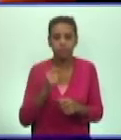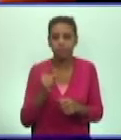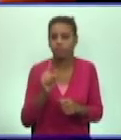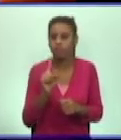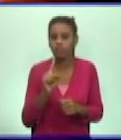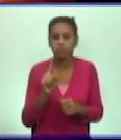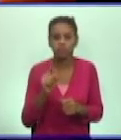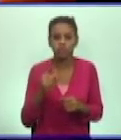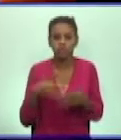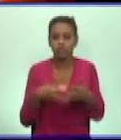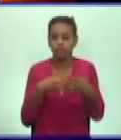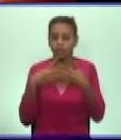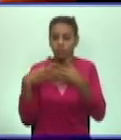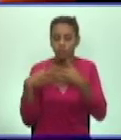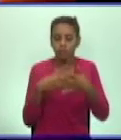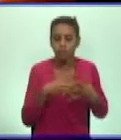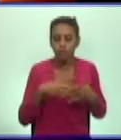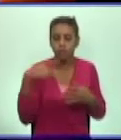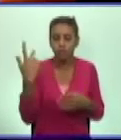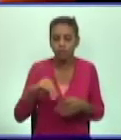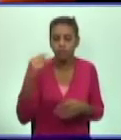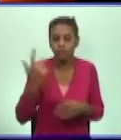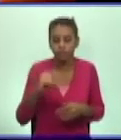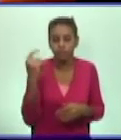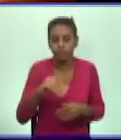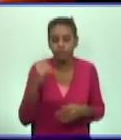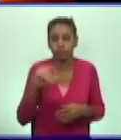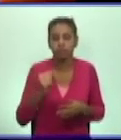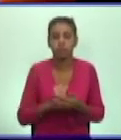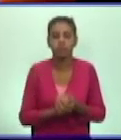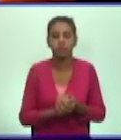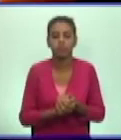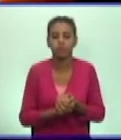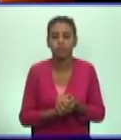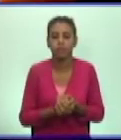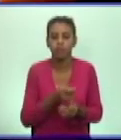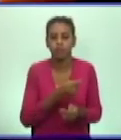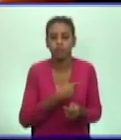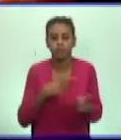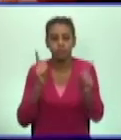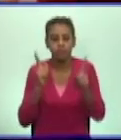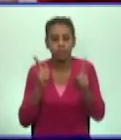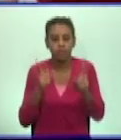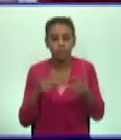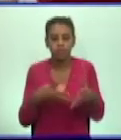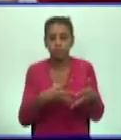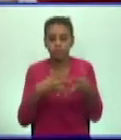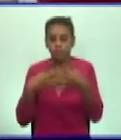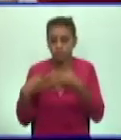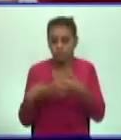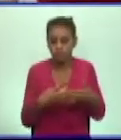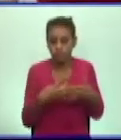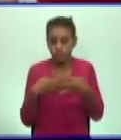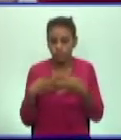cesado incluso, muchachos, en nuestros días. Sigue siendo una política de este imperialismo norteamericano, de la agresión constante a